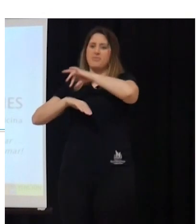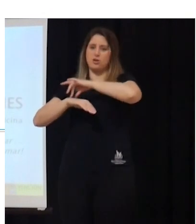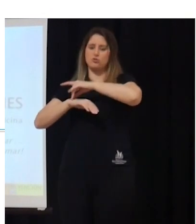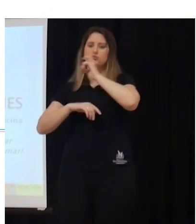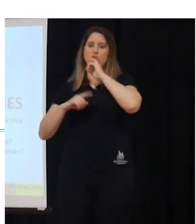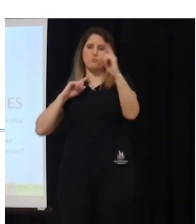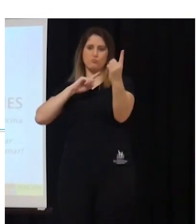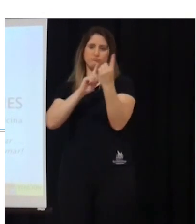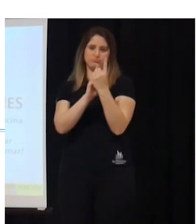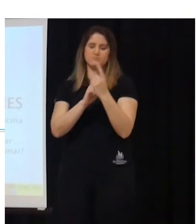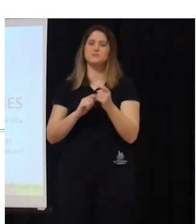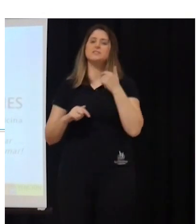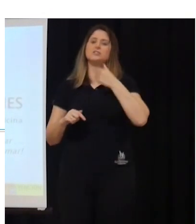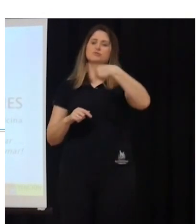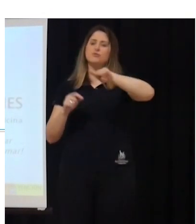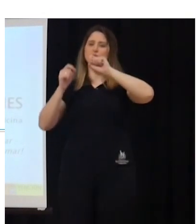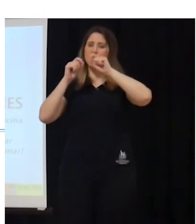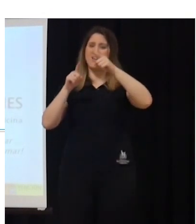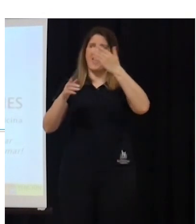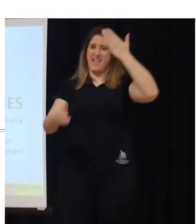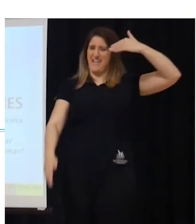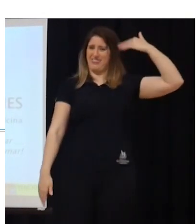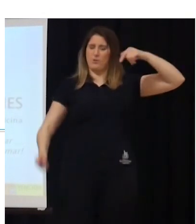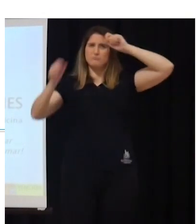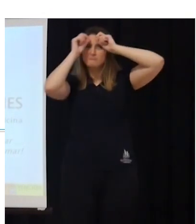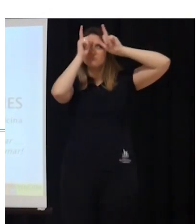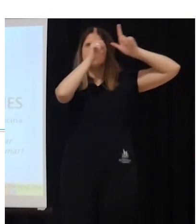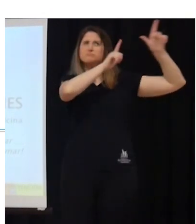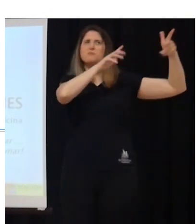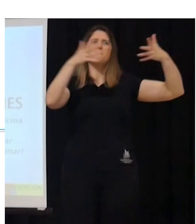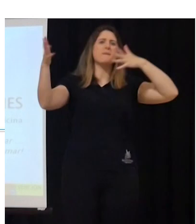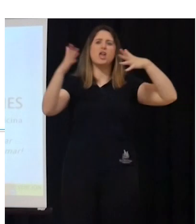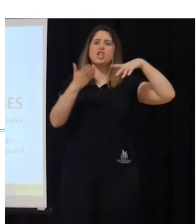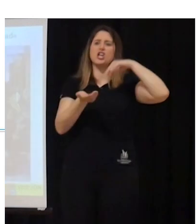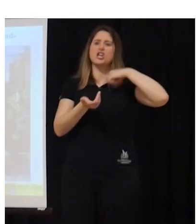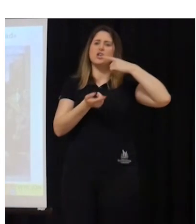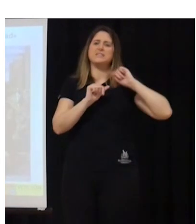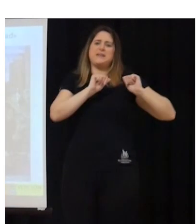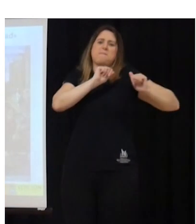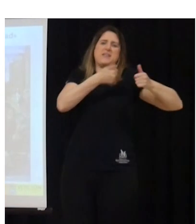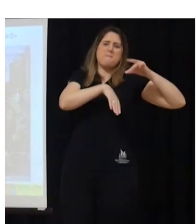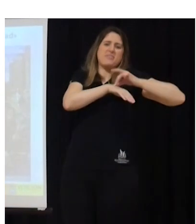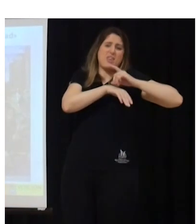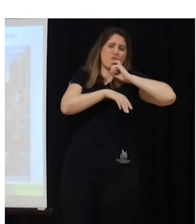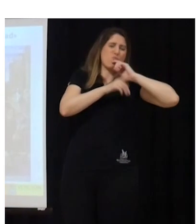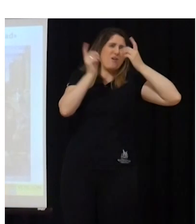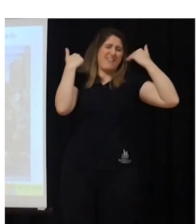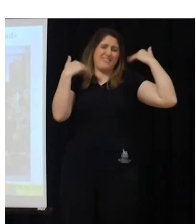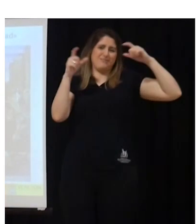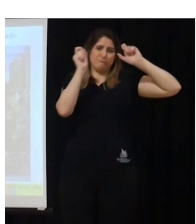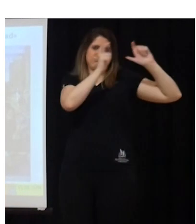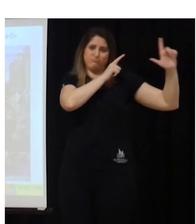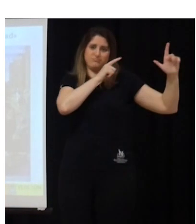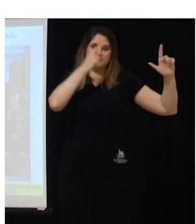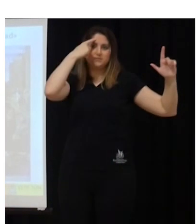Si nosotros hacemos una visión antigua y nos vamos a los inicios de la medicina, es verdad